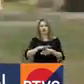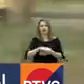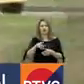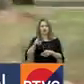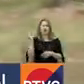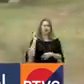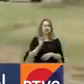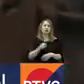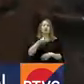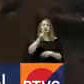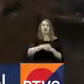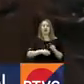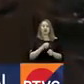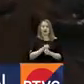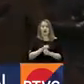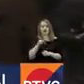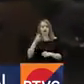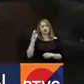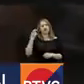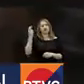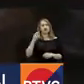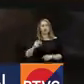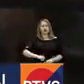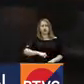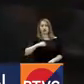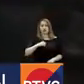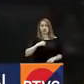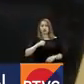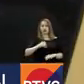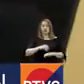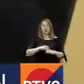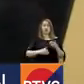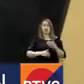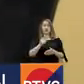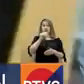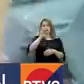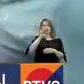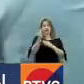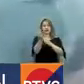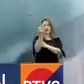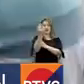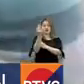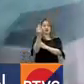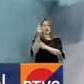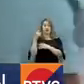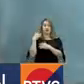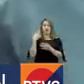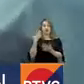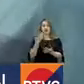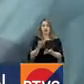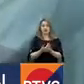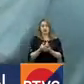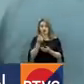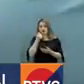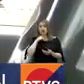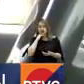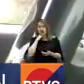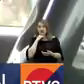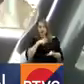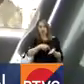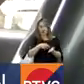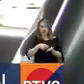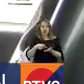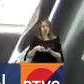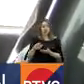su profesión lo lleva con orgullo su turno inicial hacer de la madrugada hasta que logra reunir lo suficiente para los gastos diarios de su hogar